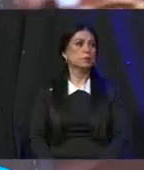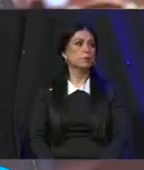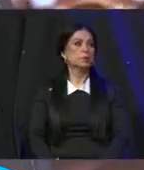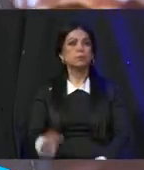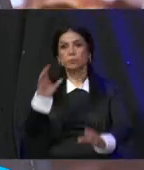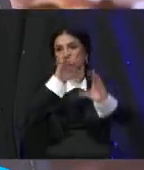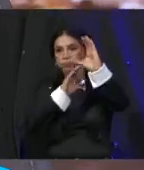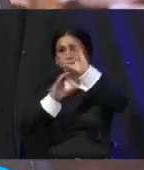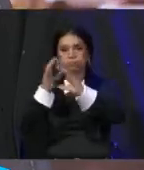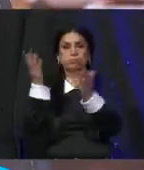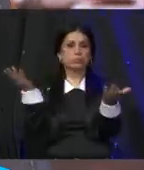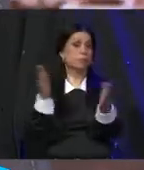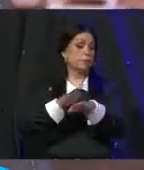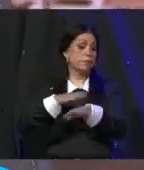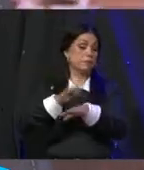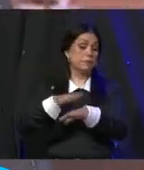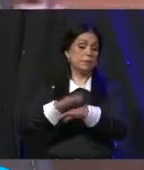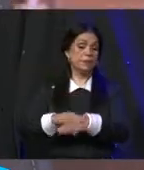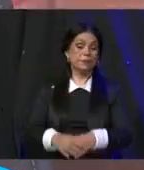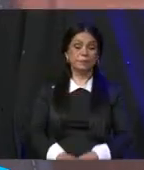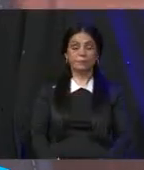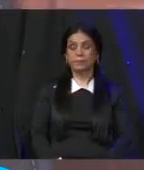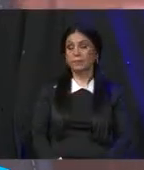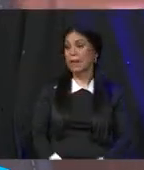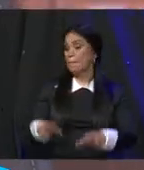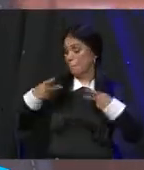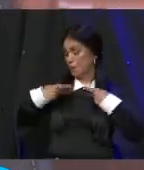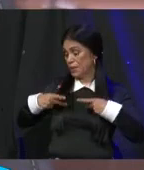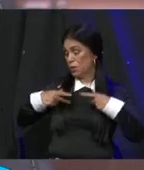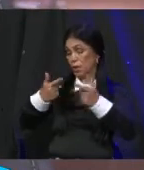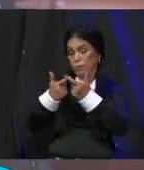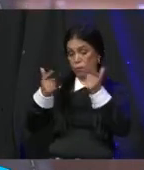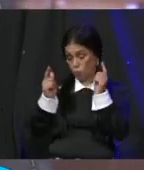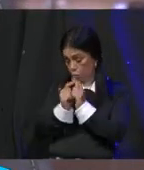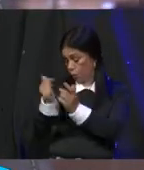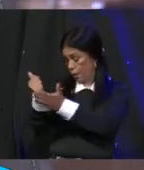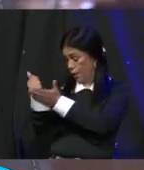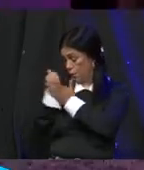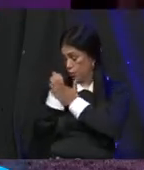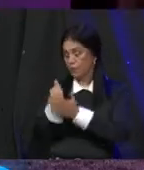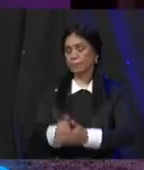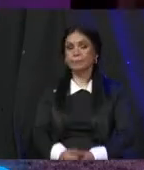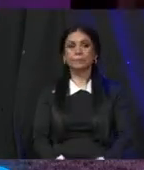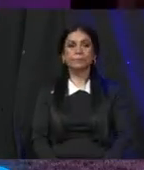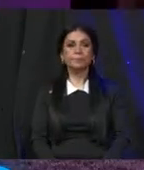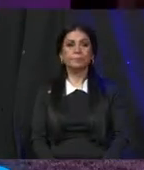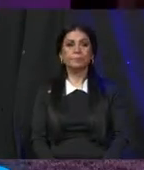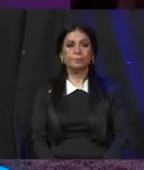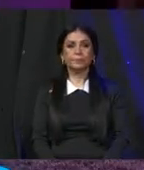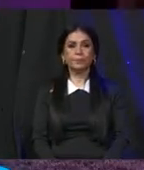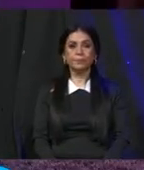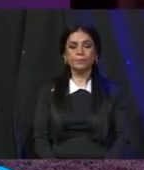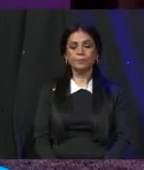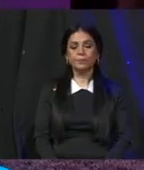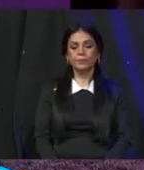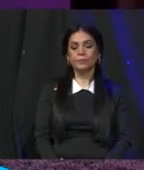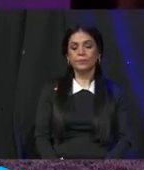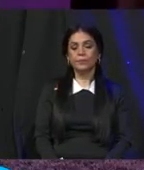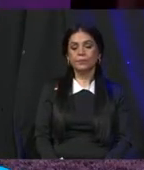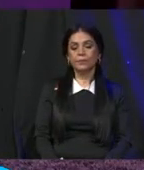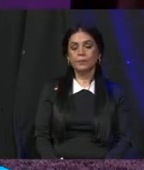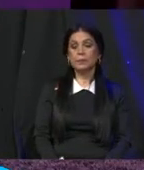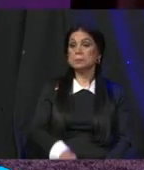cambiarle y pues empaparte de gente que te ayude a todo esto. Wow. Pero eres, son un claro